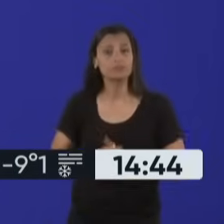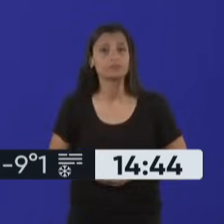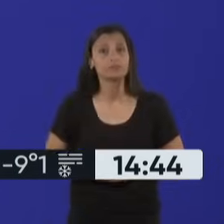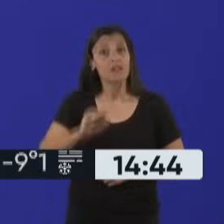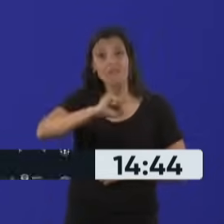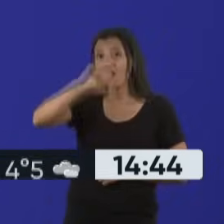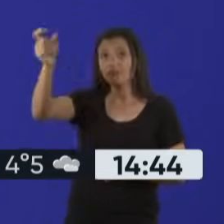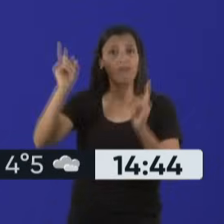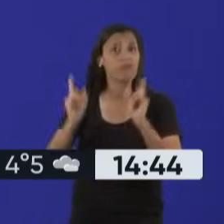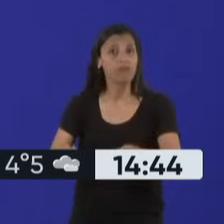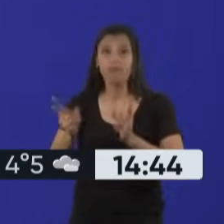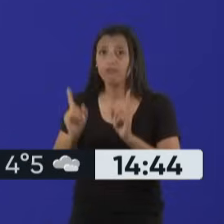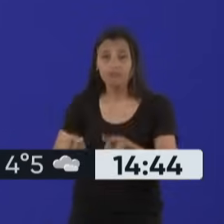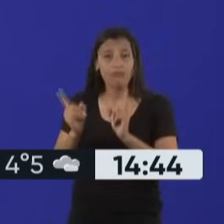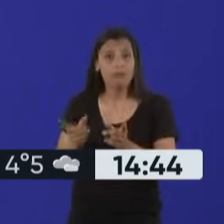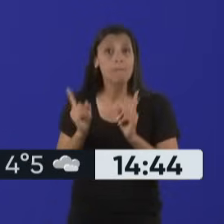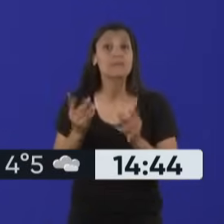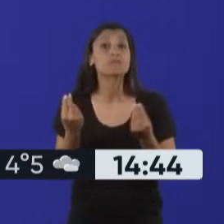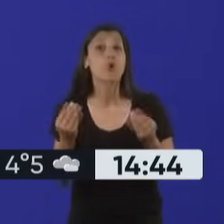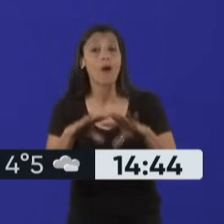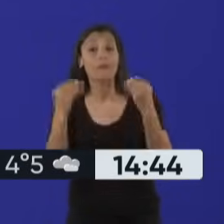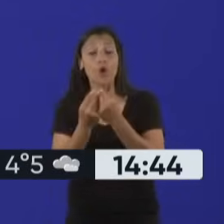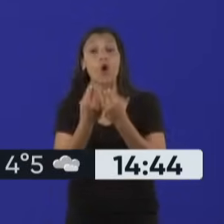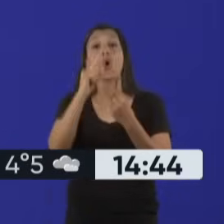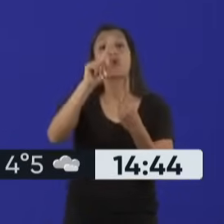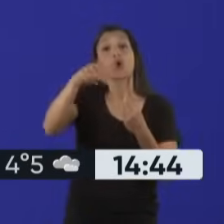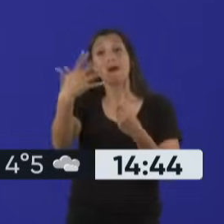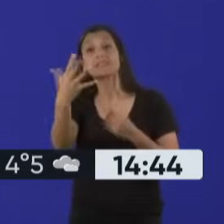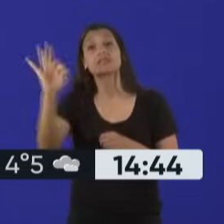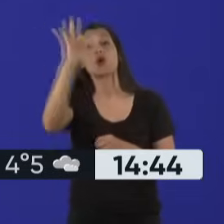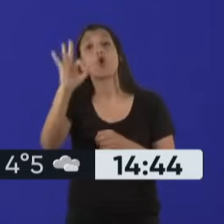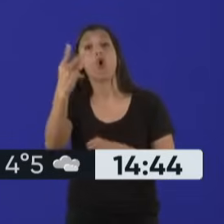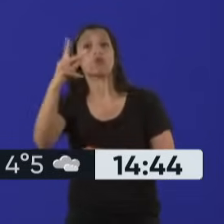minorista continúa en torno al 1,5% y el 2%.